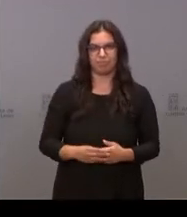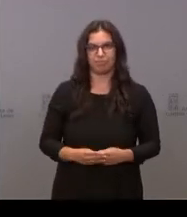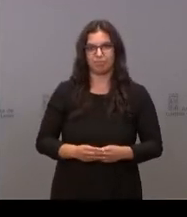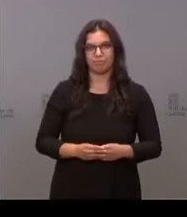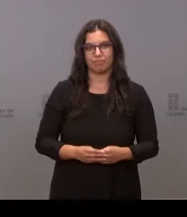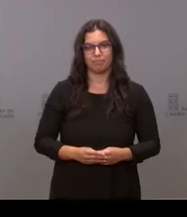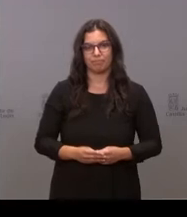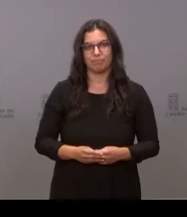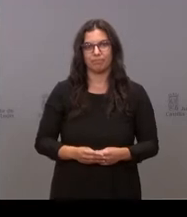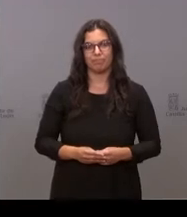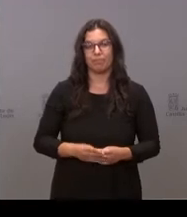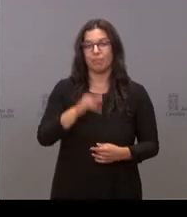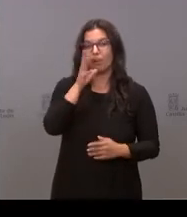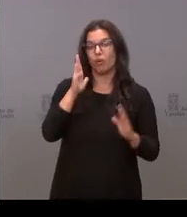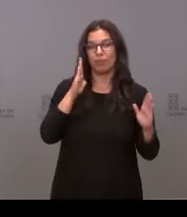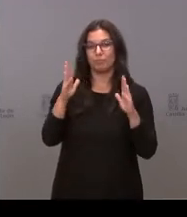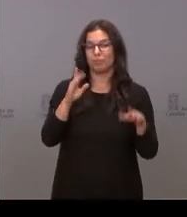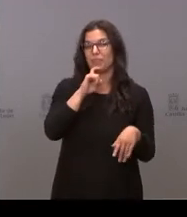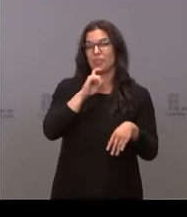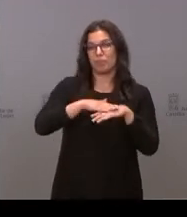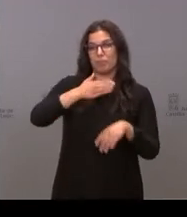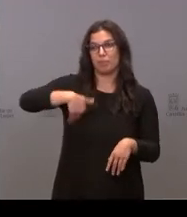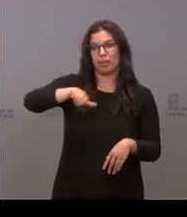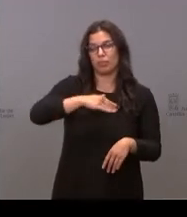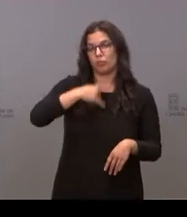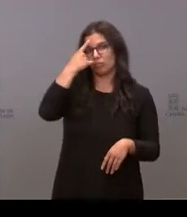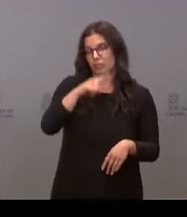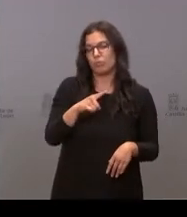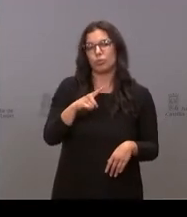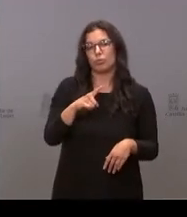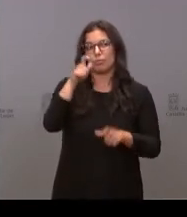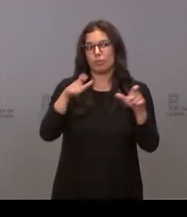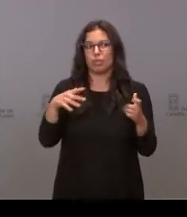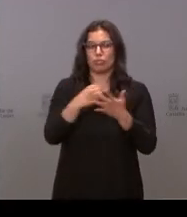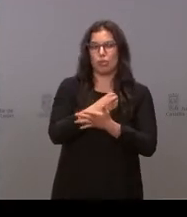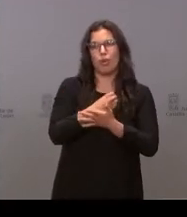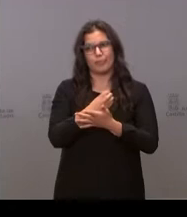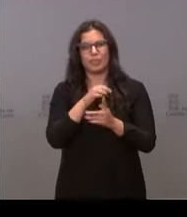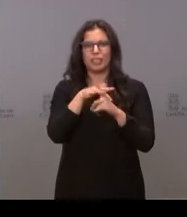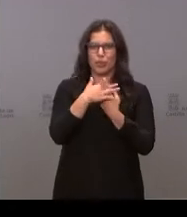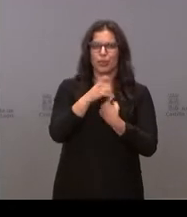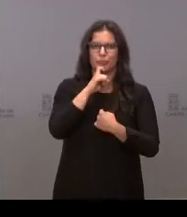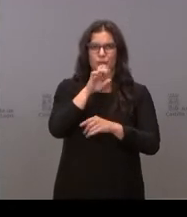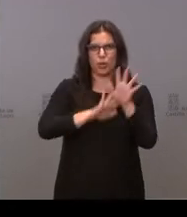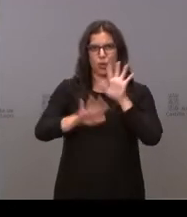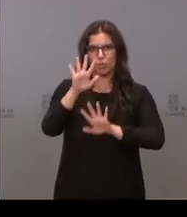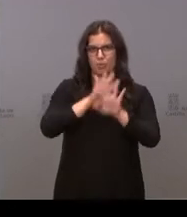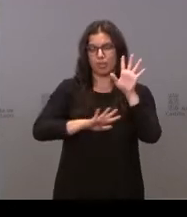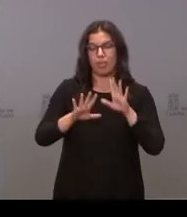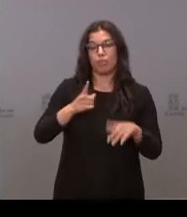Estamos en un momento muy difícil para todos, sabemos que todo el mundo está pasando por unas situaciones muy complicadas.